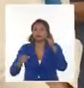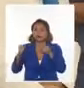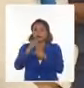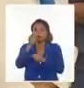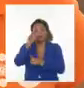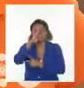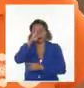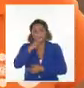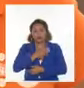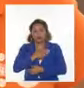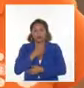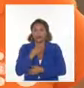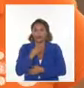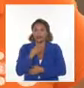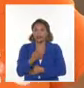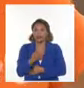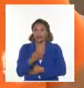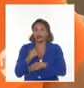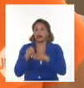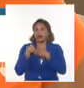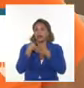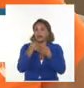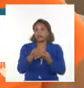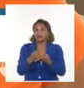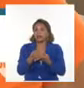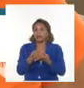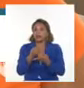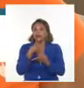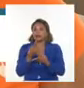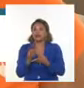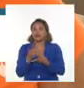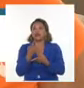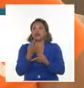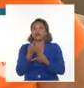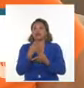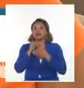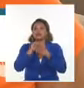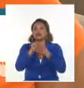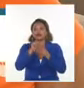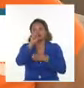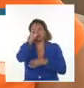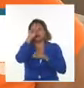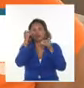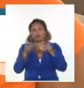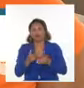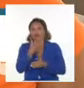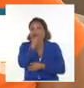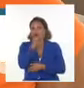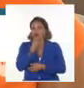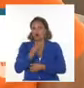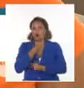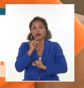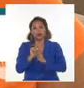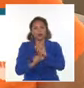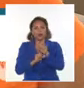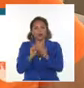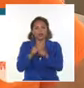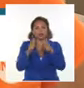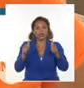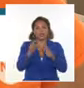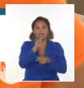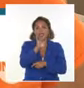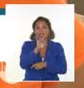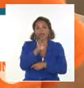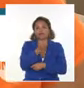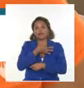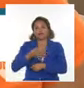El apoyo a la incorporación de los estándares de calidad en servicios de salud para adolescentes, ya ampliado a 15 municipios más, además